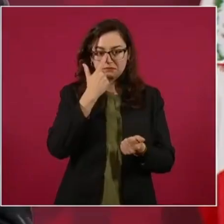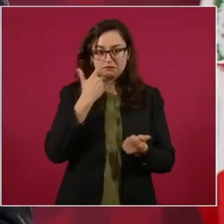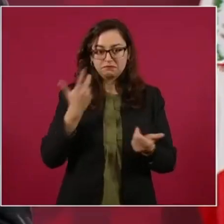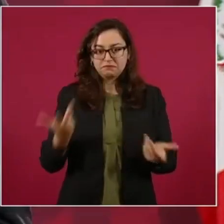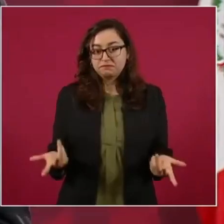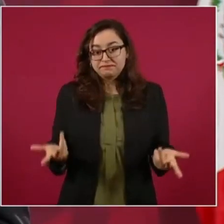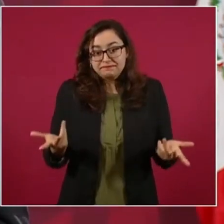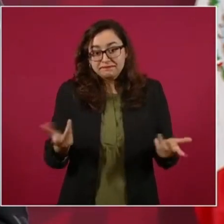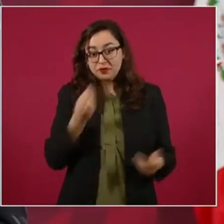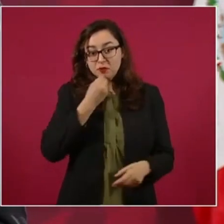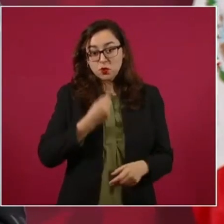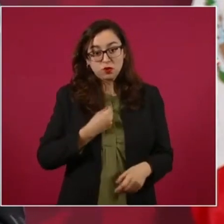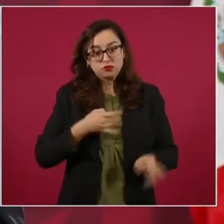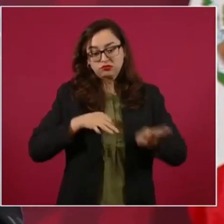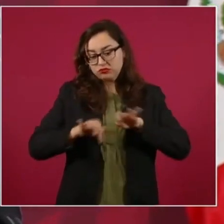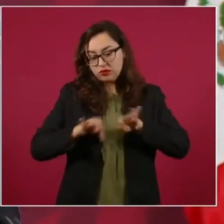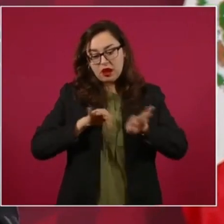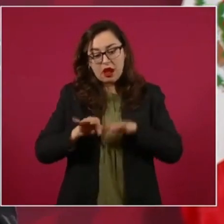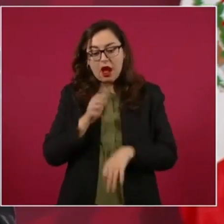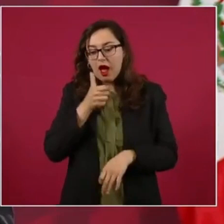gajes del oficio.